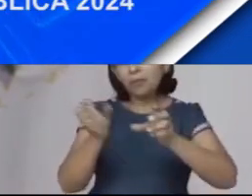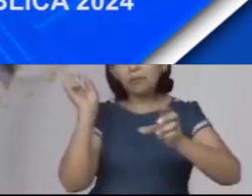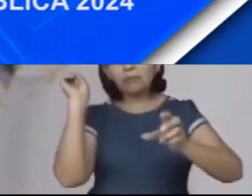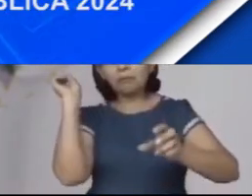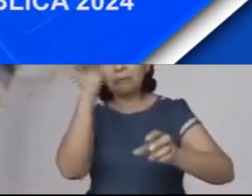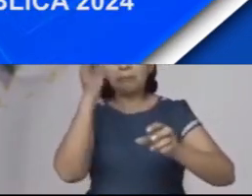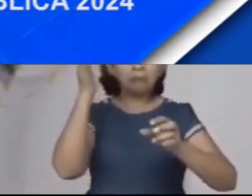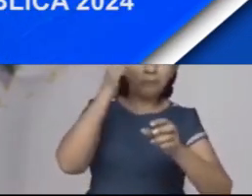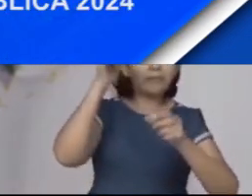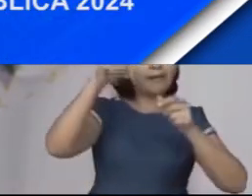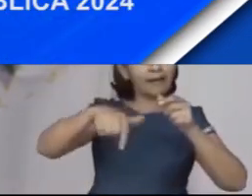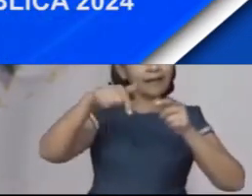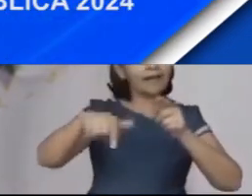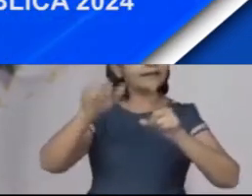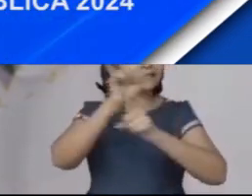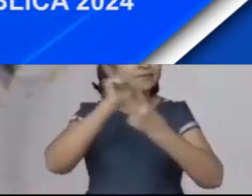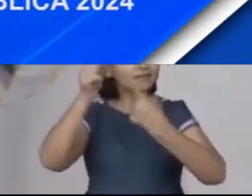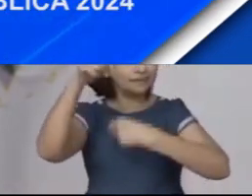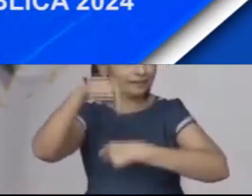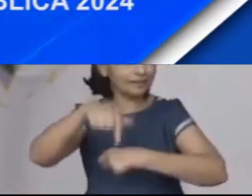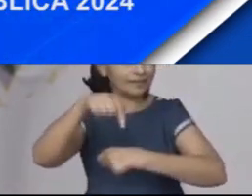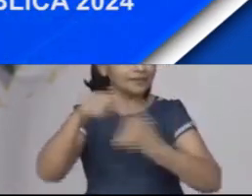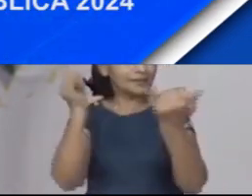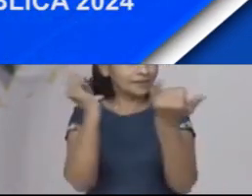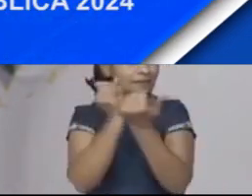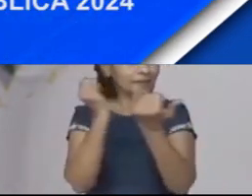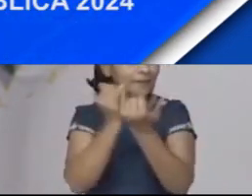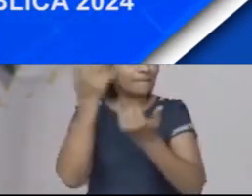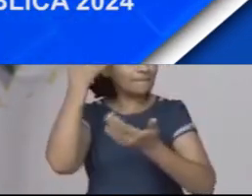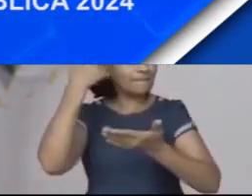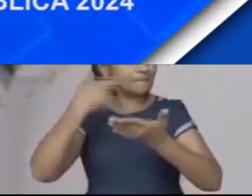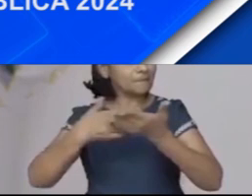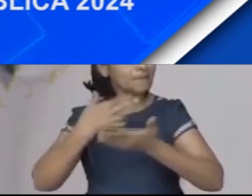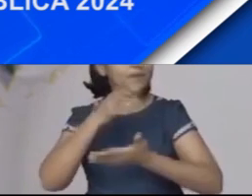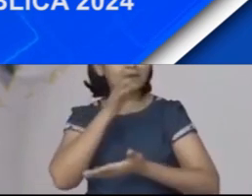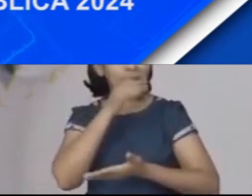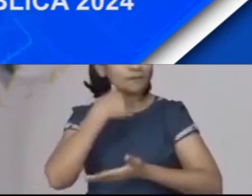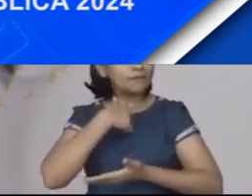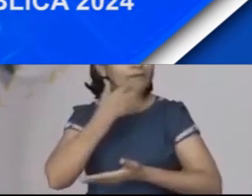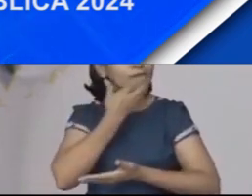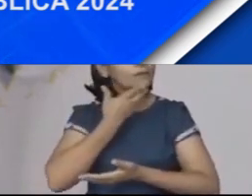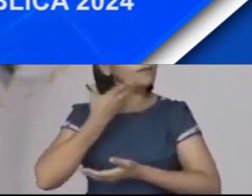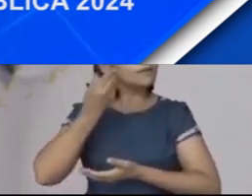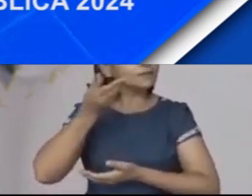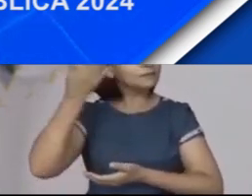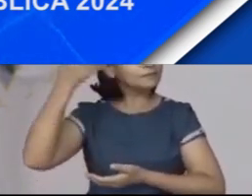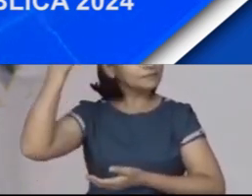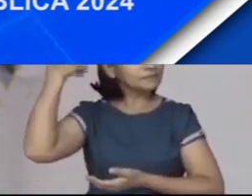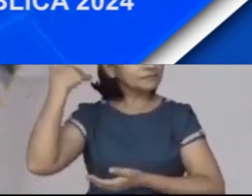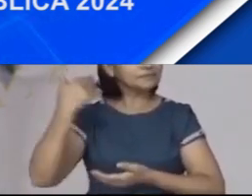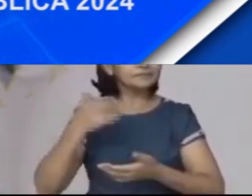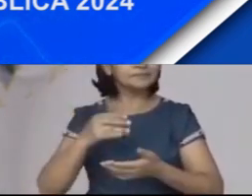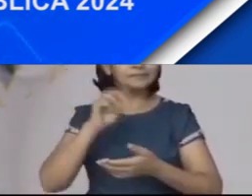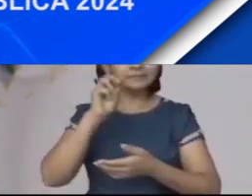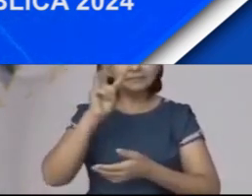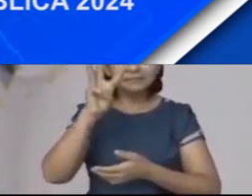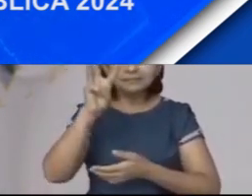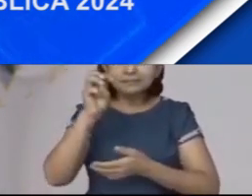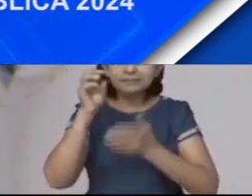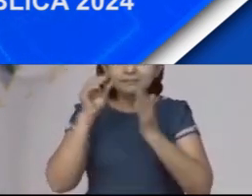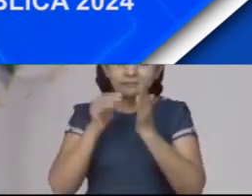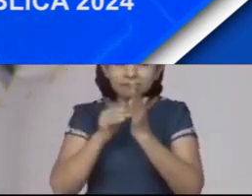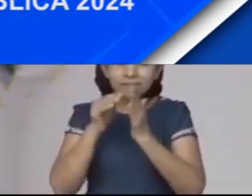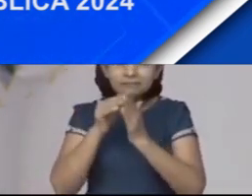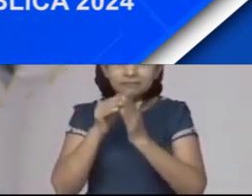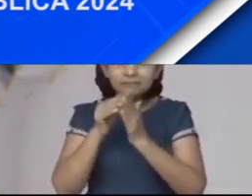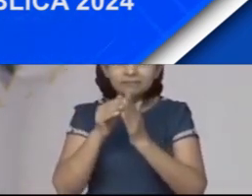El ministro de Hacienda y Crédito Público, Iván Acosta, presentó al plenario de la Asamblea Nacional el proyecto